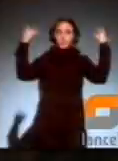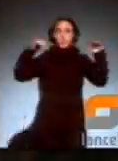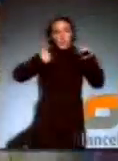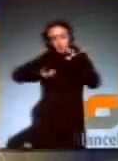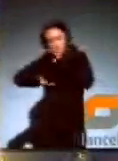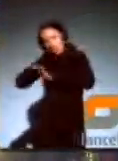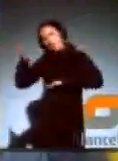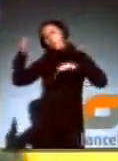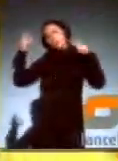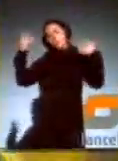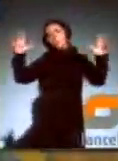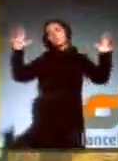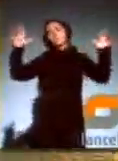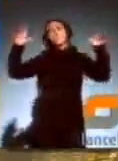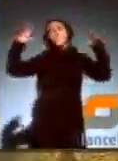les oye. Ya se va.